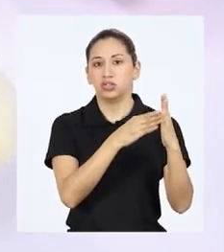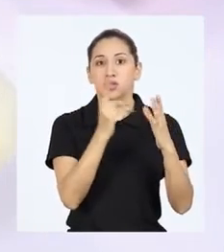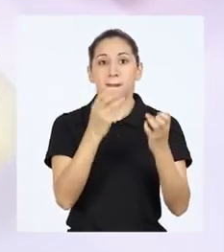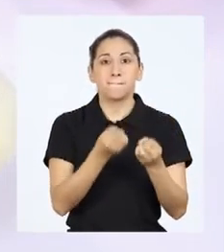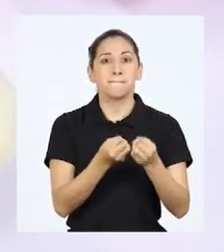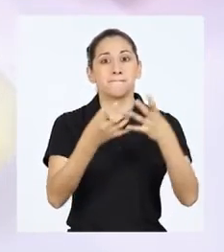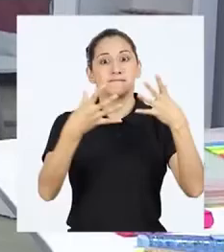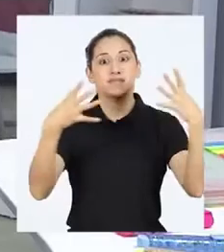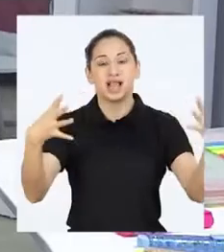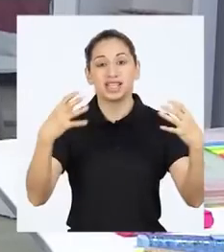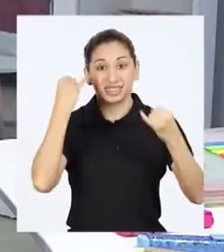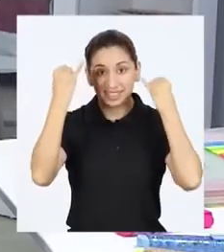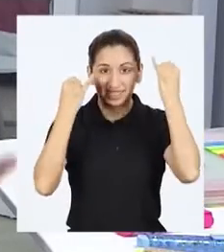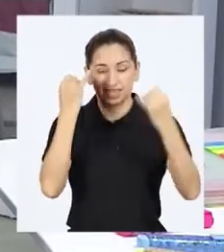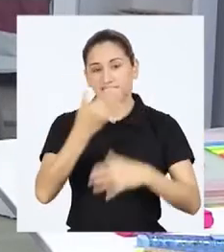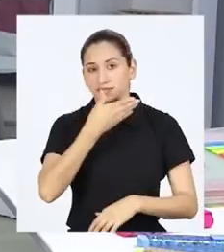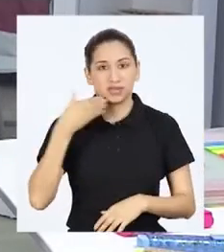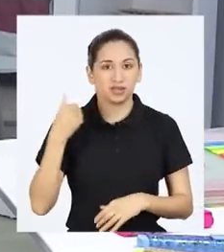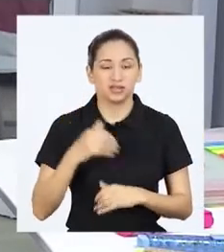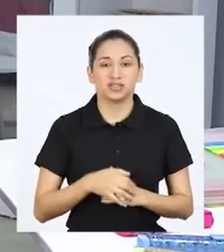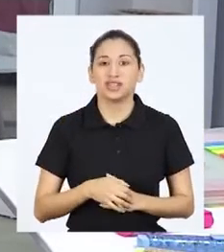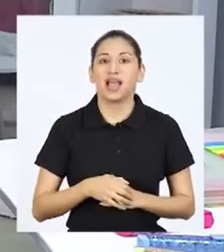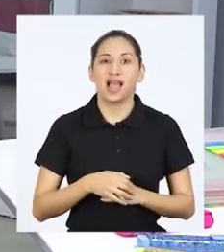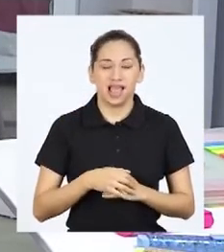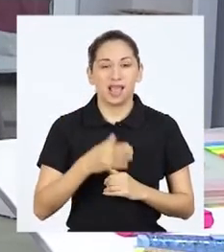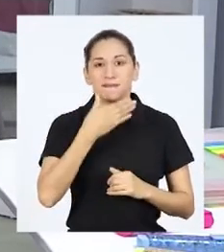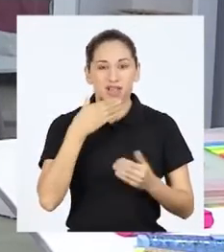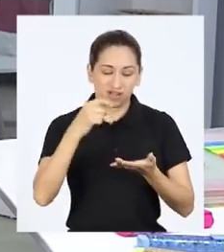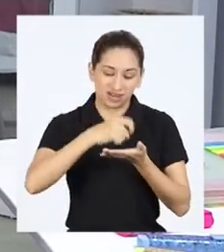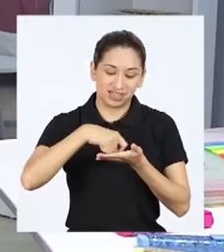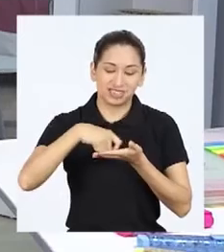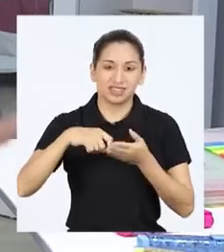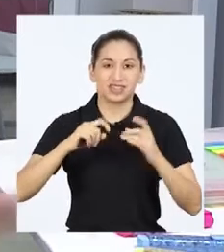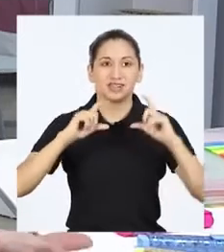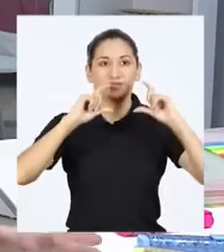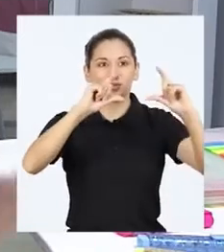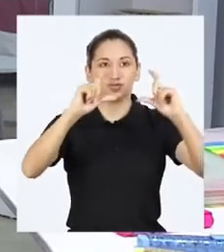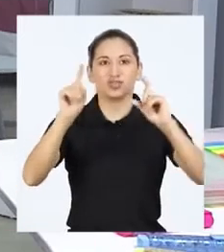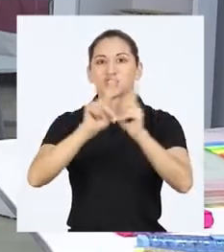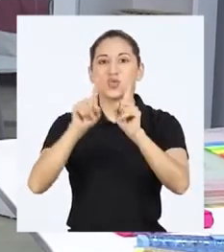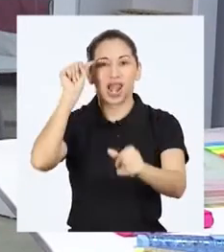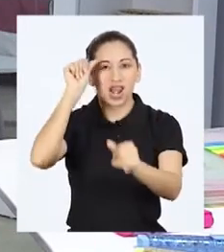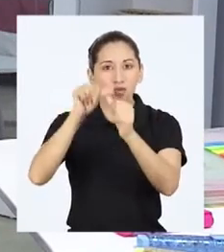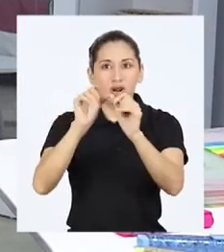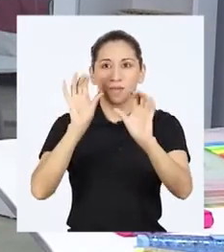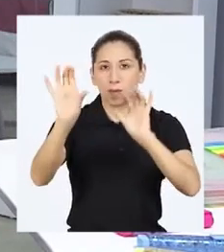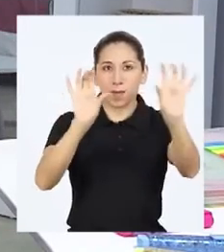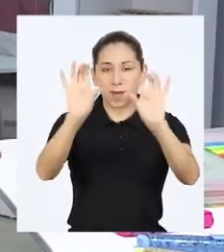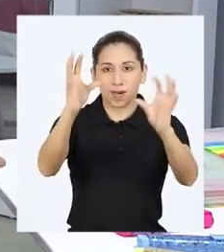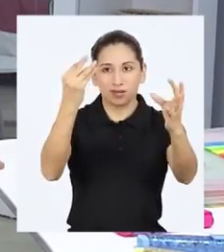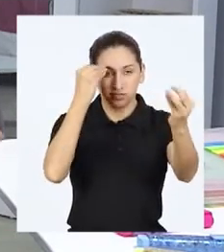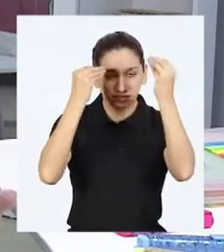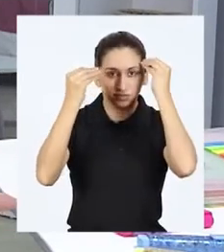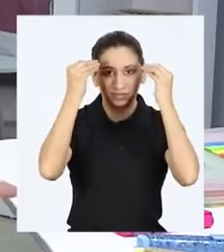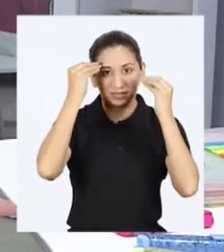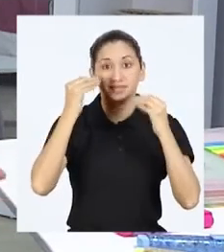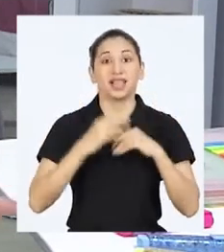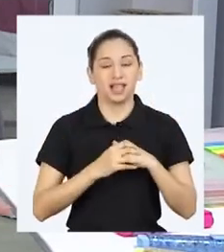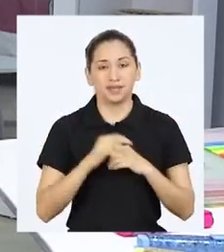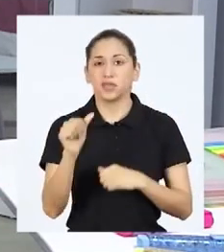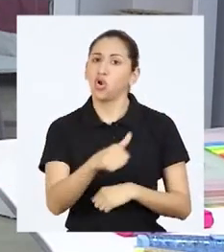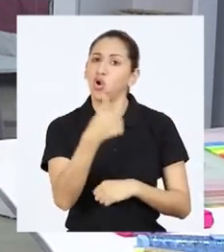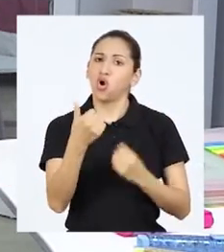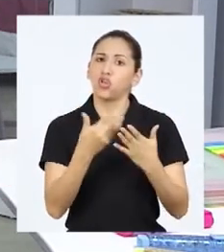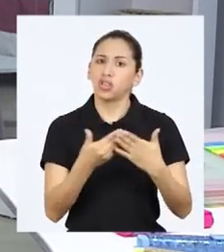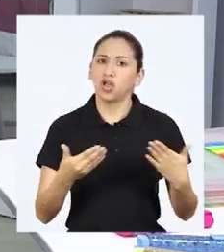ideas, mejor. Es muy útil tenerlas escritas en la pared como recordatorio. ¿Qué otra cosa debemos